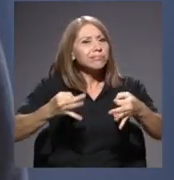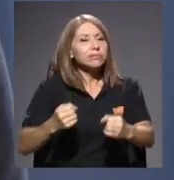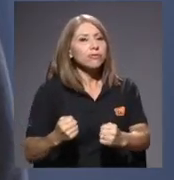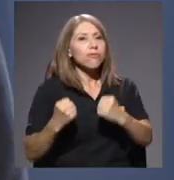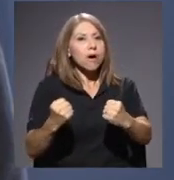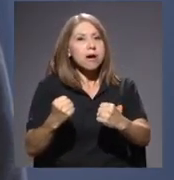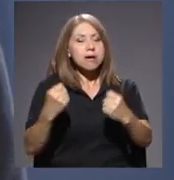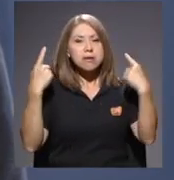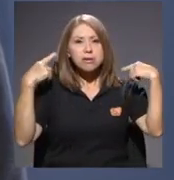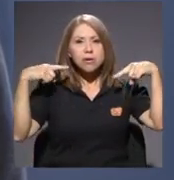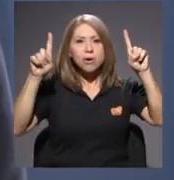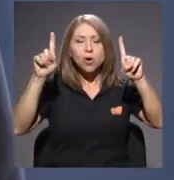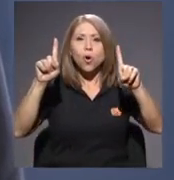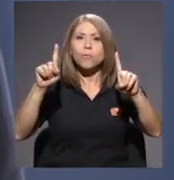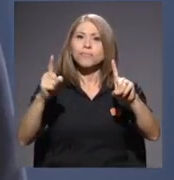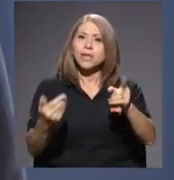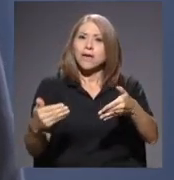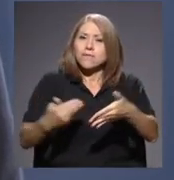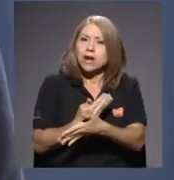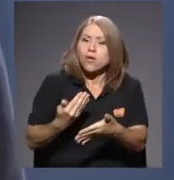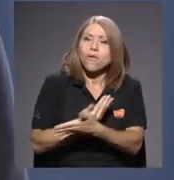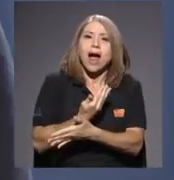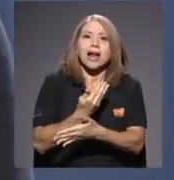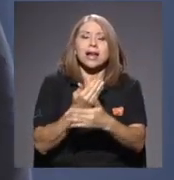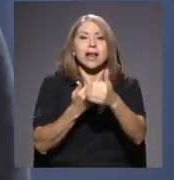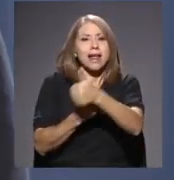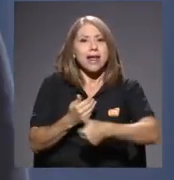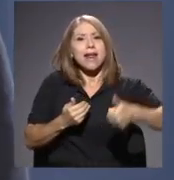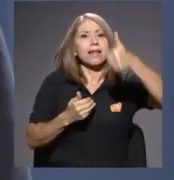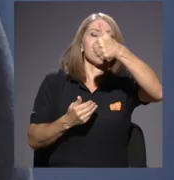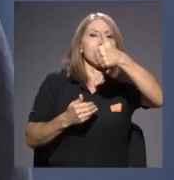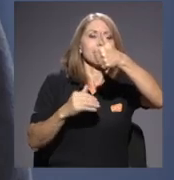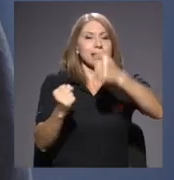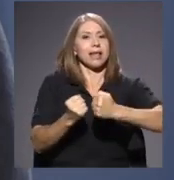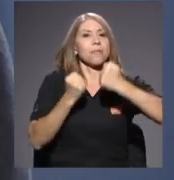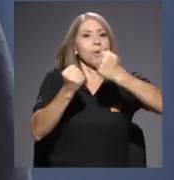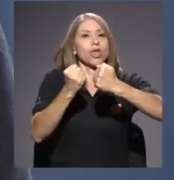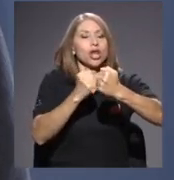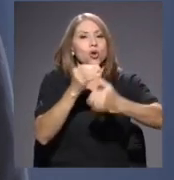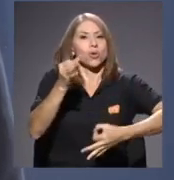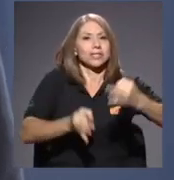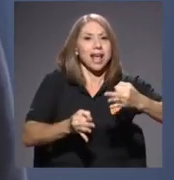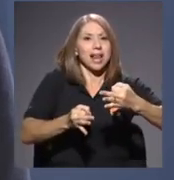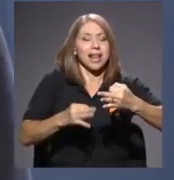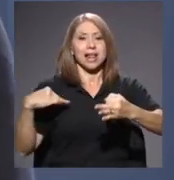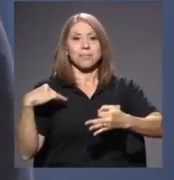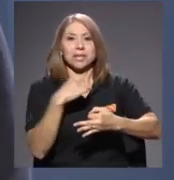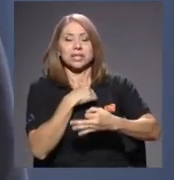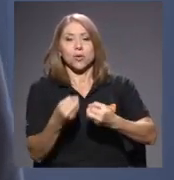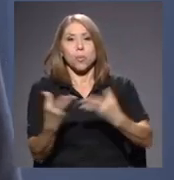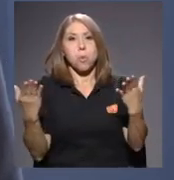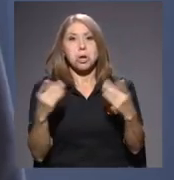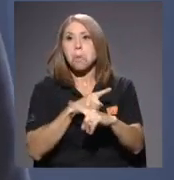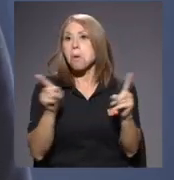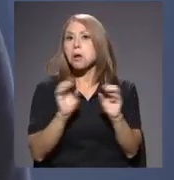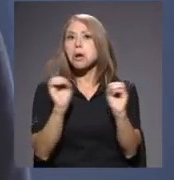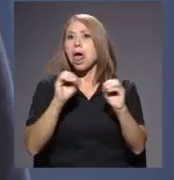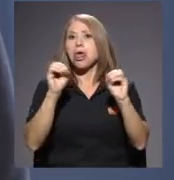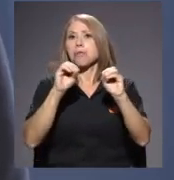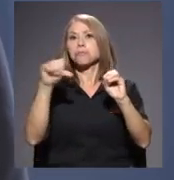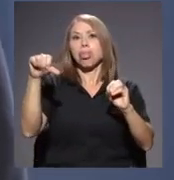sus, sus jerarquías tanto en el Poder Judicial como en el Ministerio Público, y que no se cayó. En cualquier otro país